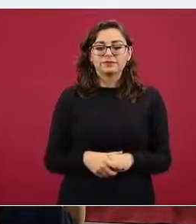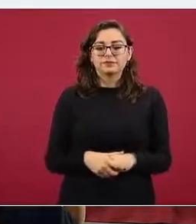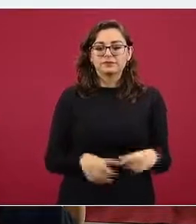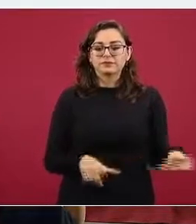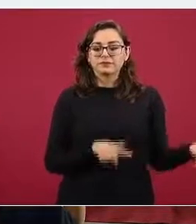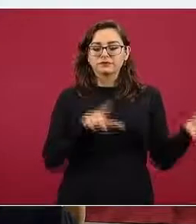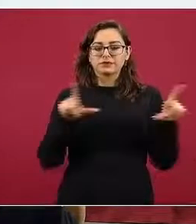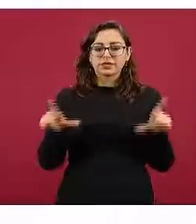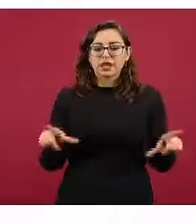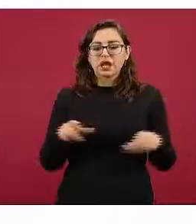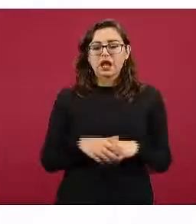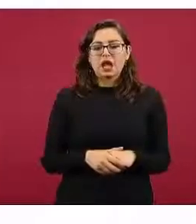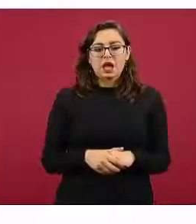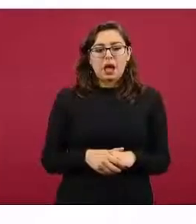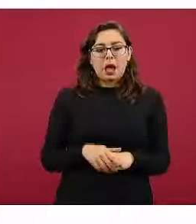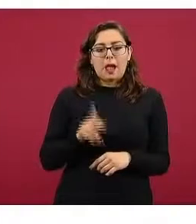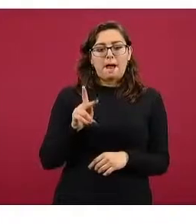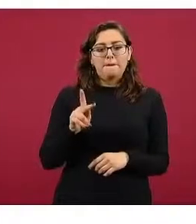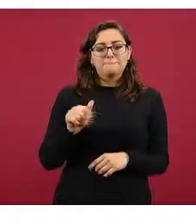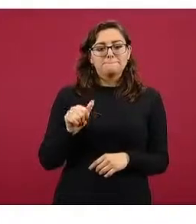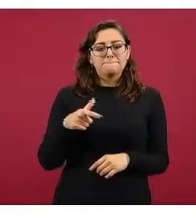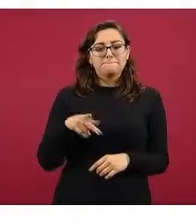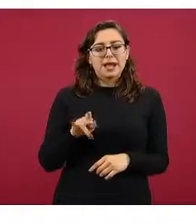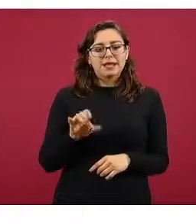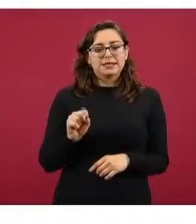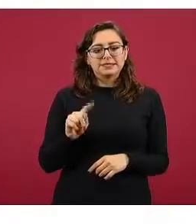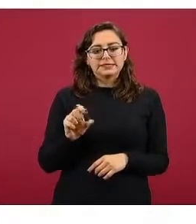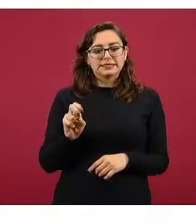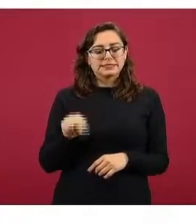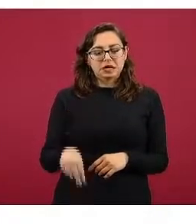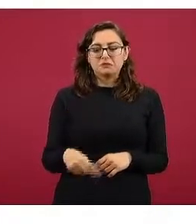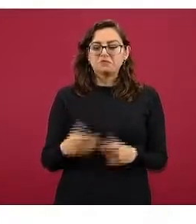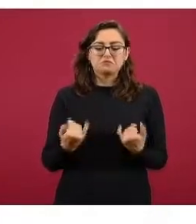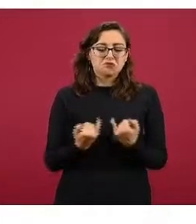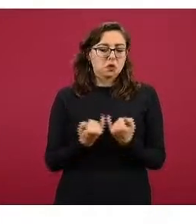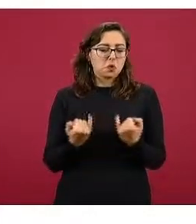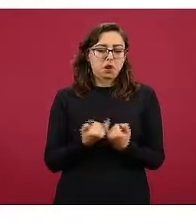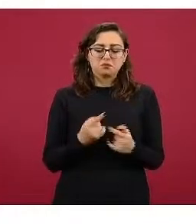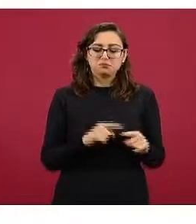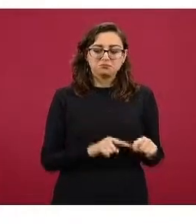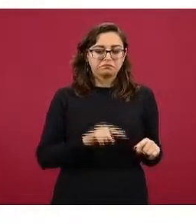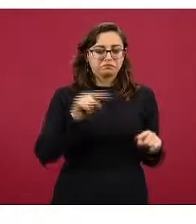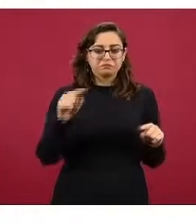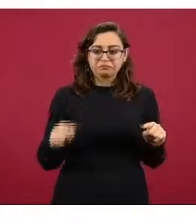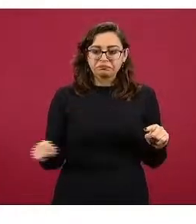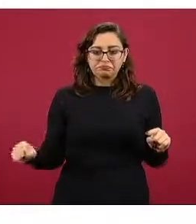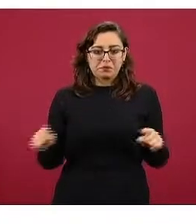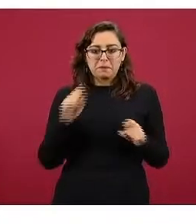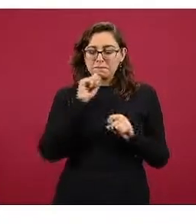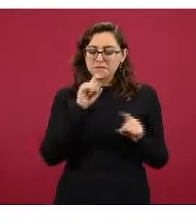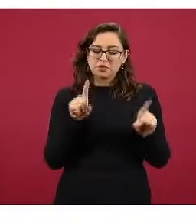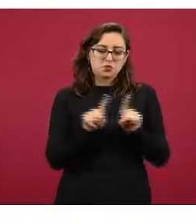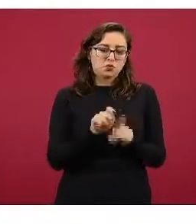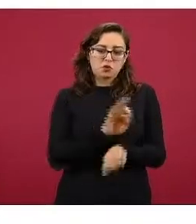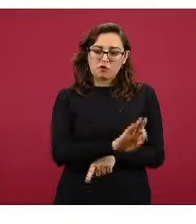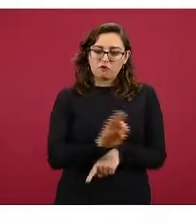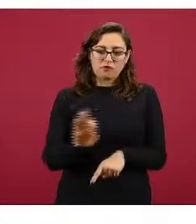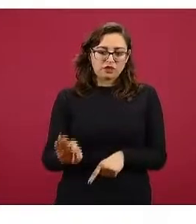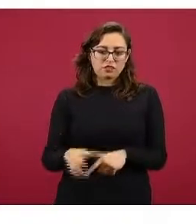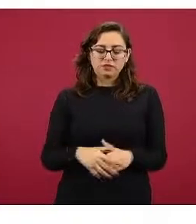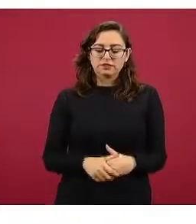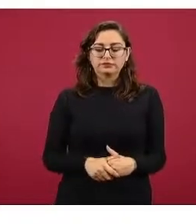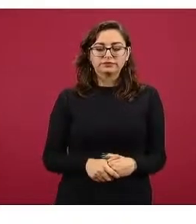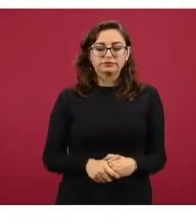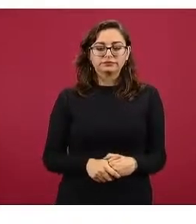Pakistán, una curva muy parecida a la de Afganistán, muy parecida a la de Egipto y en las fechas situadas en las